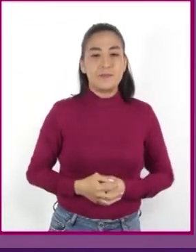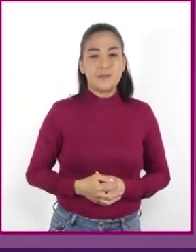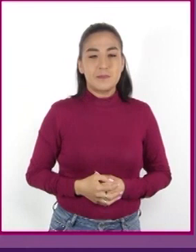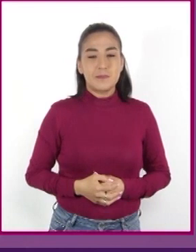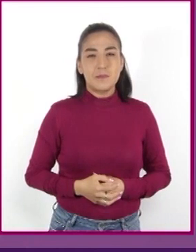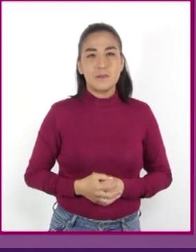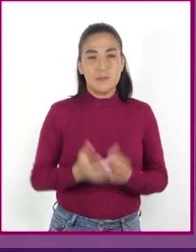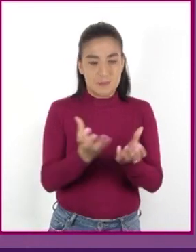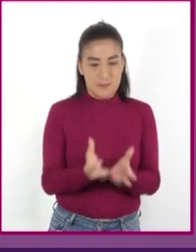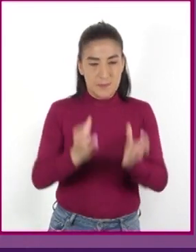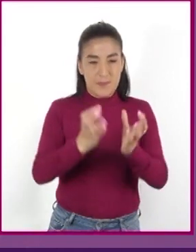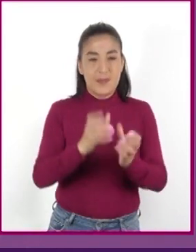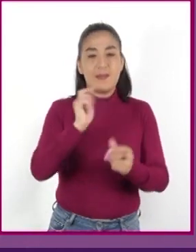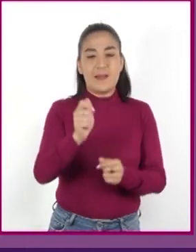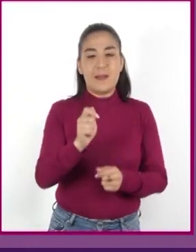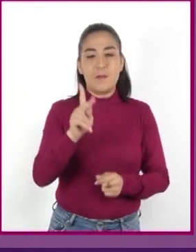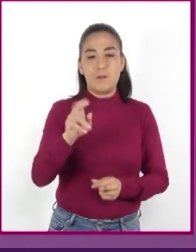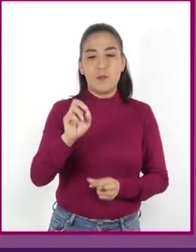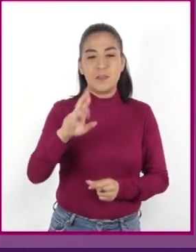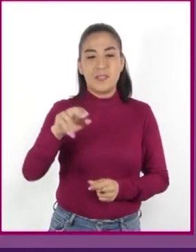una cápsula de porcelana,